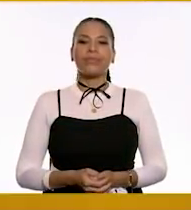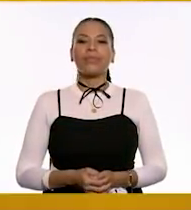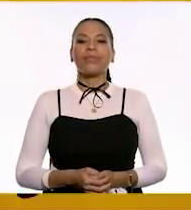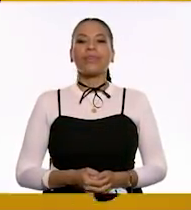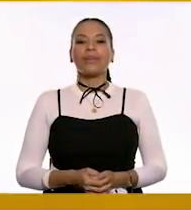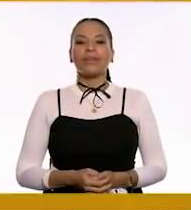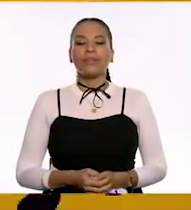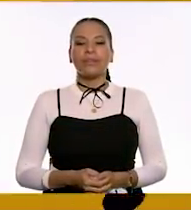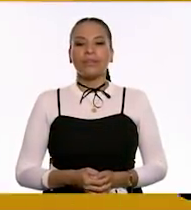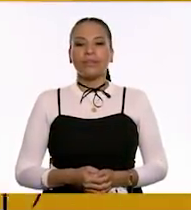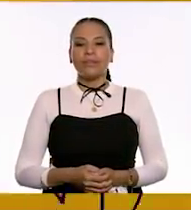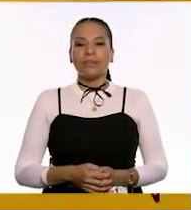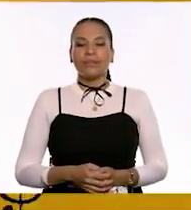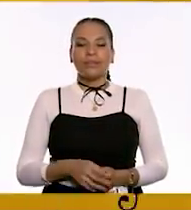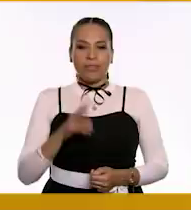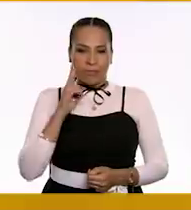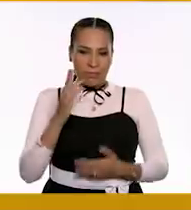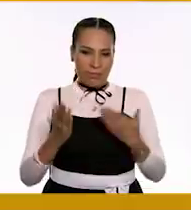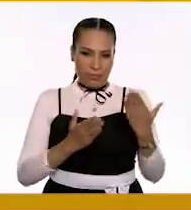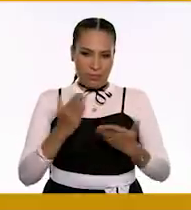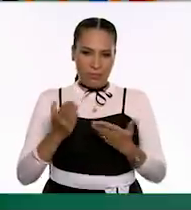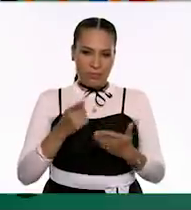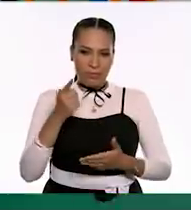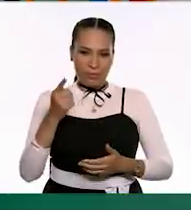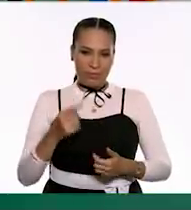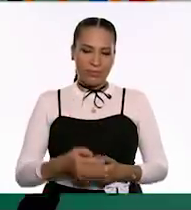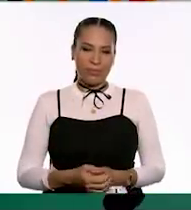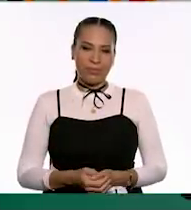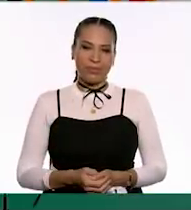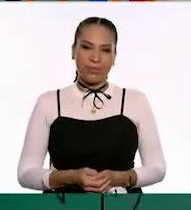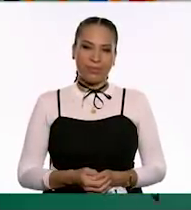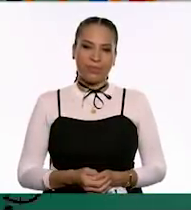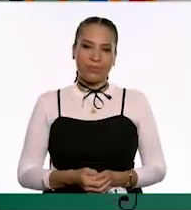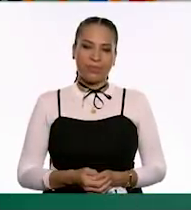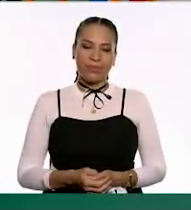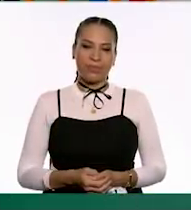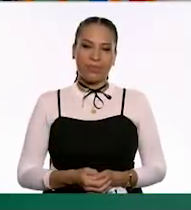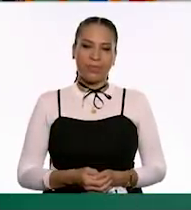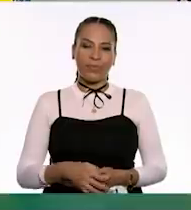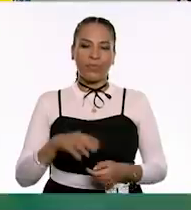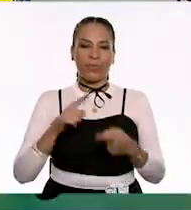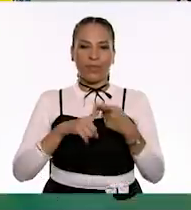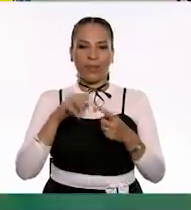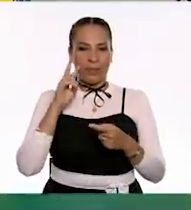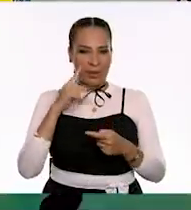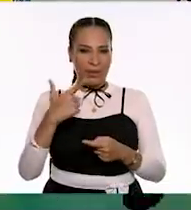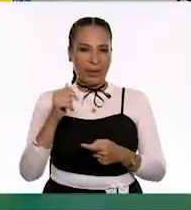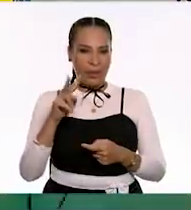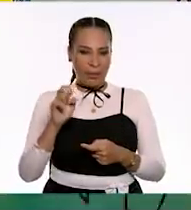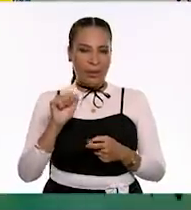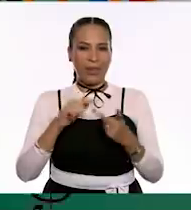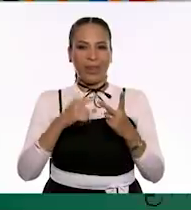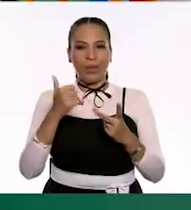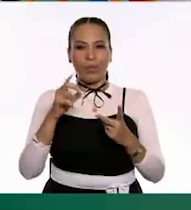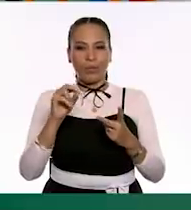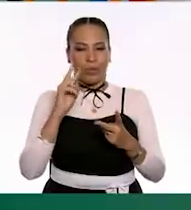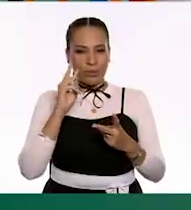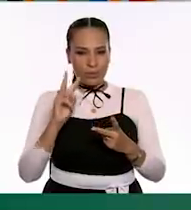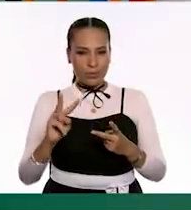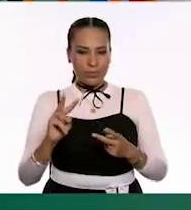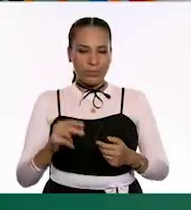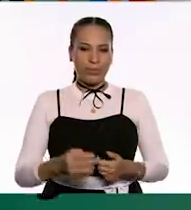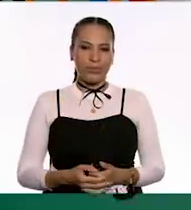Grave, agudo, grave, agudo, grave, agudo,